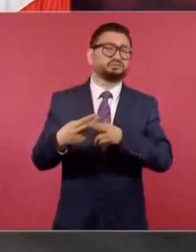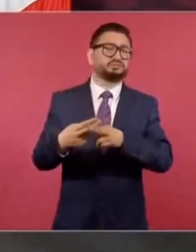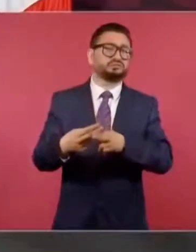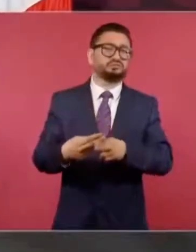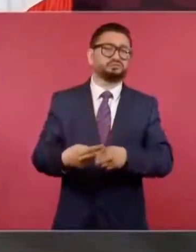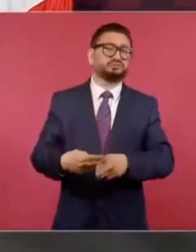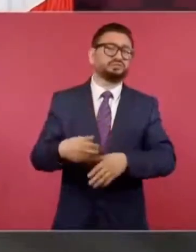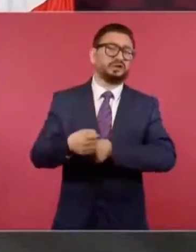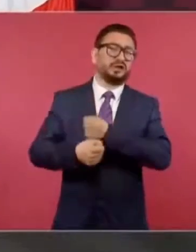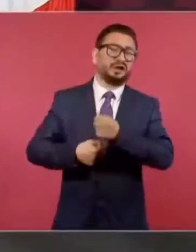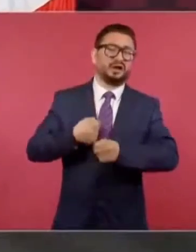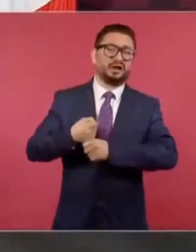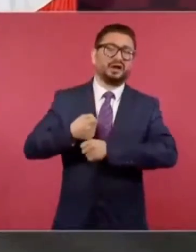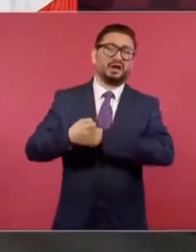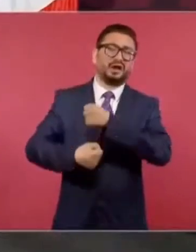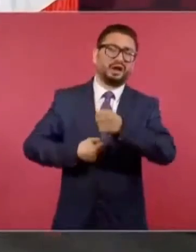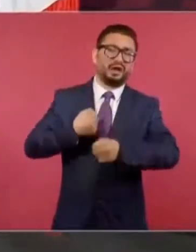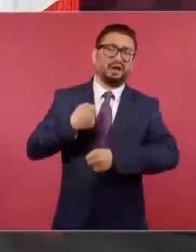años